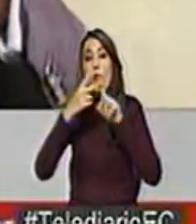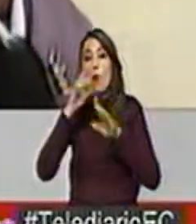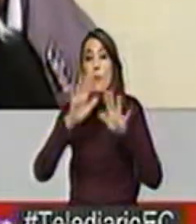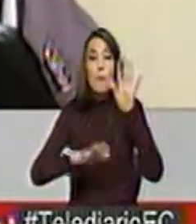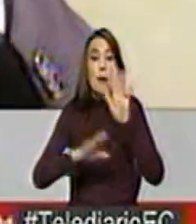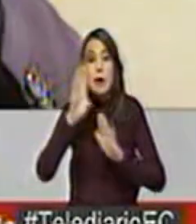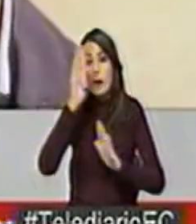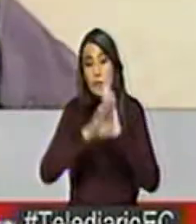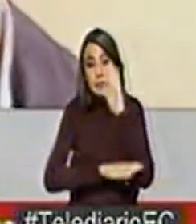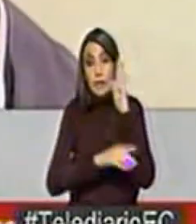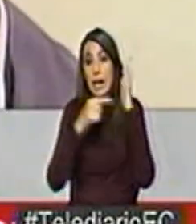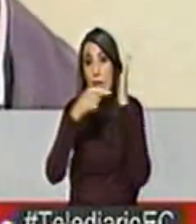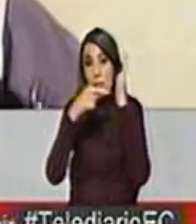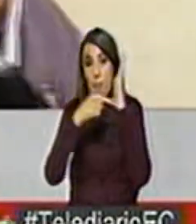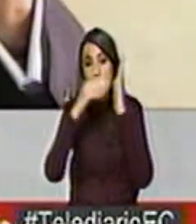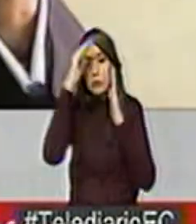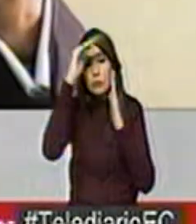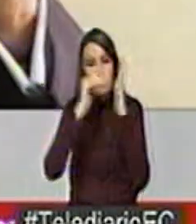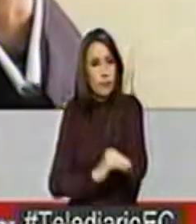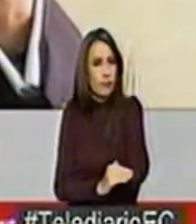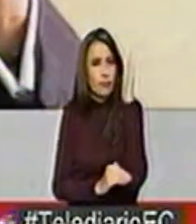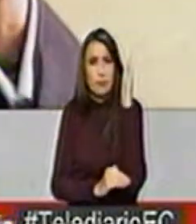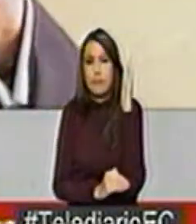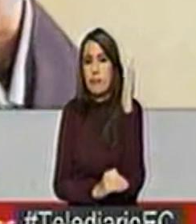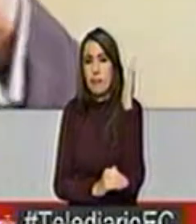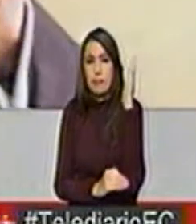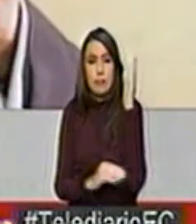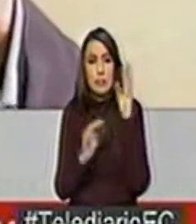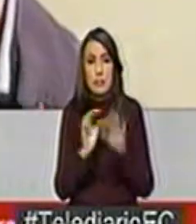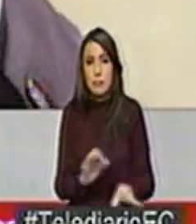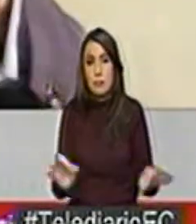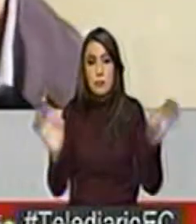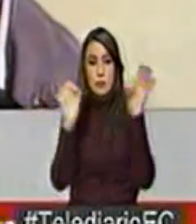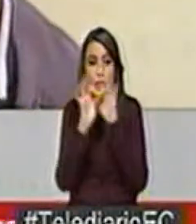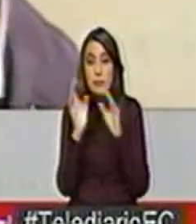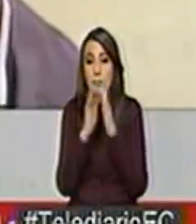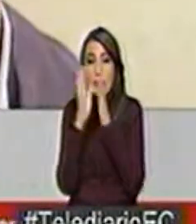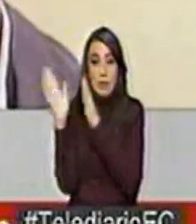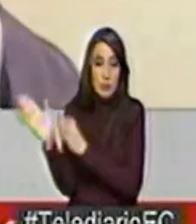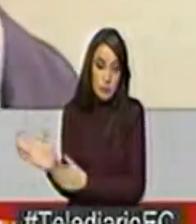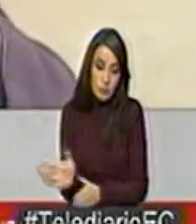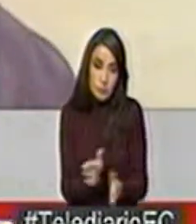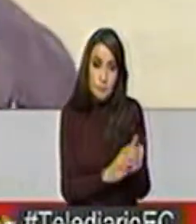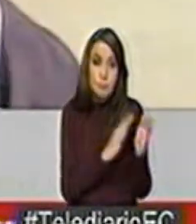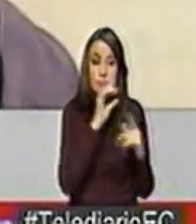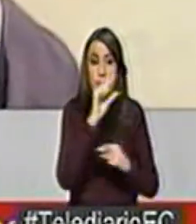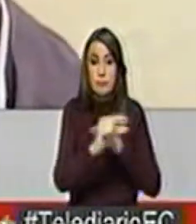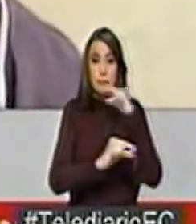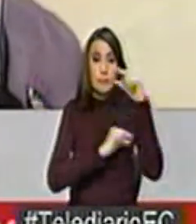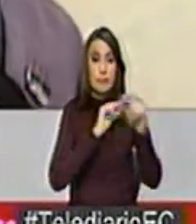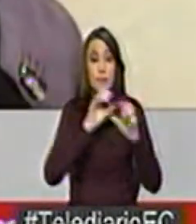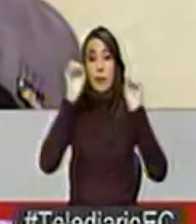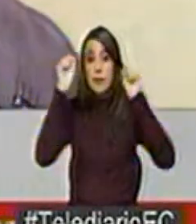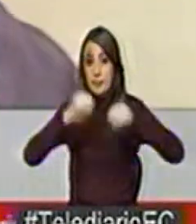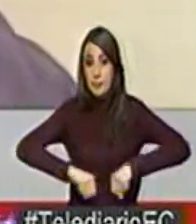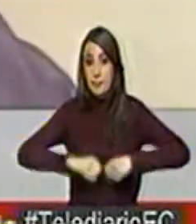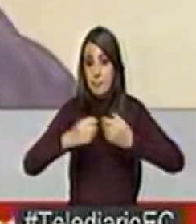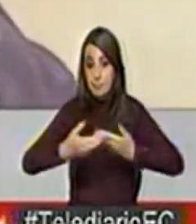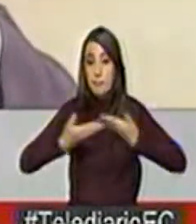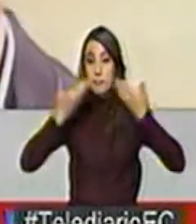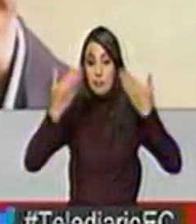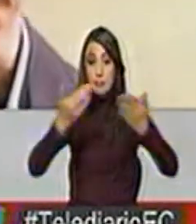reducido aranceles como un sacrificio importante del estado que va a beneficiar al sector artesanal porque pueden comprar herramientas